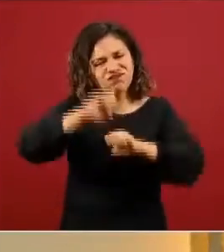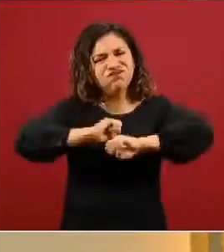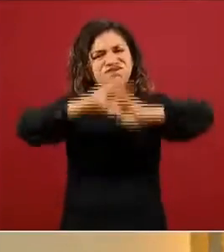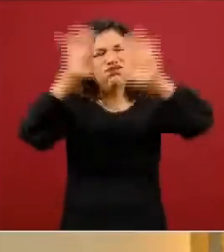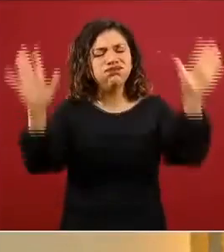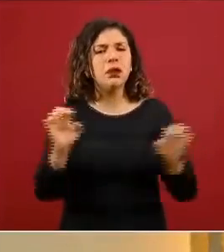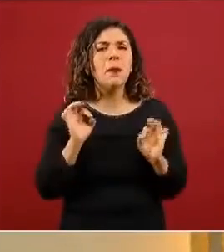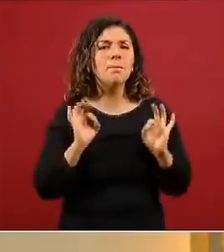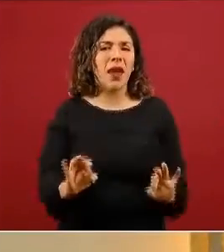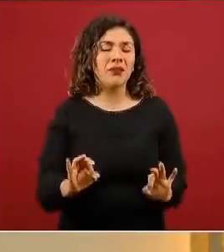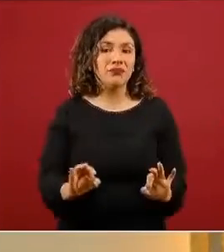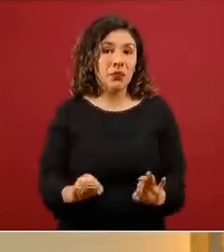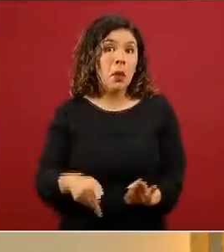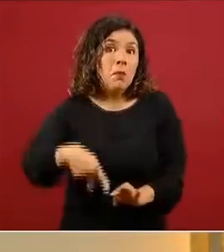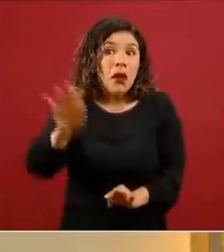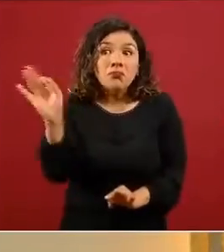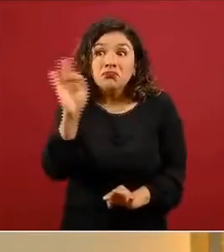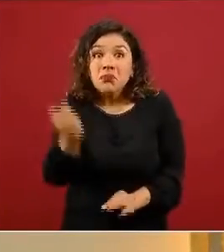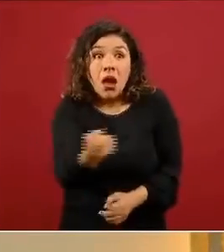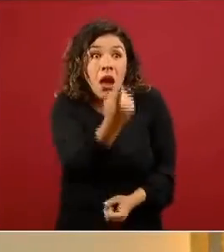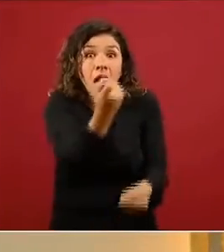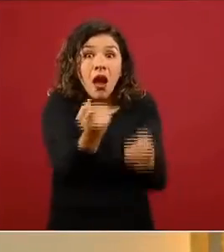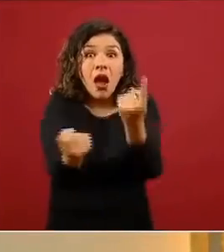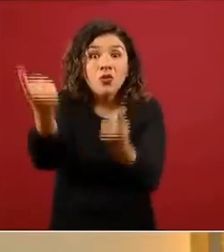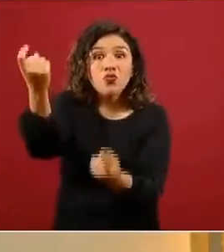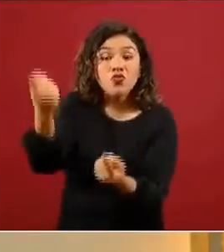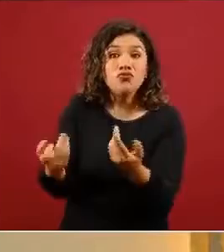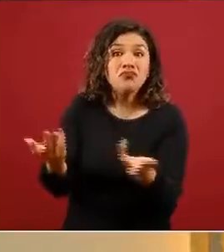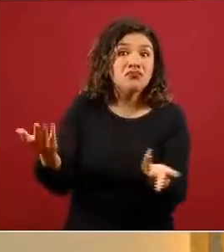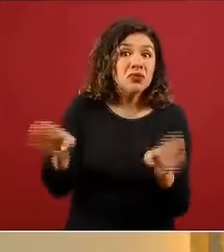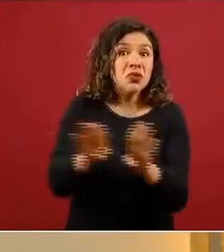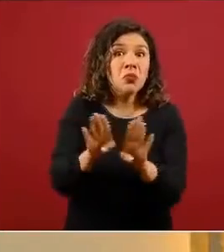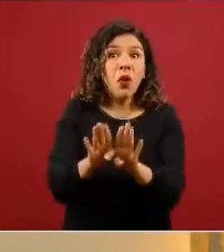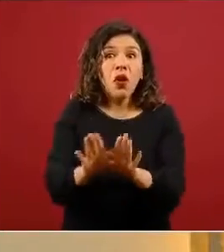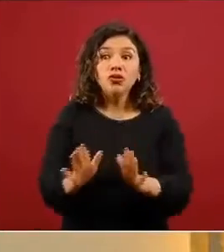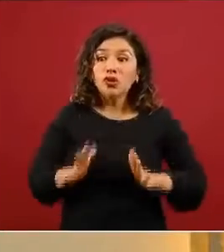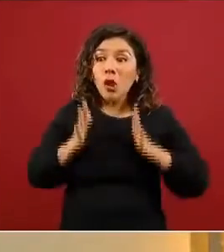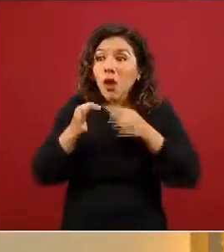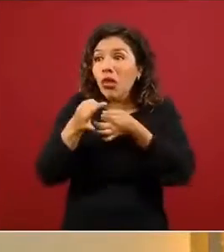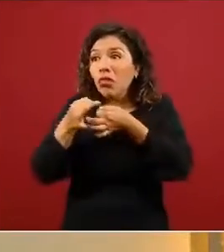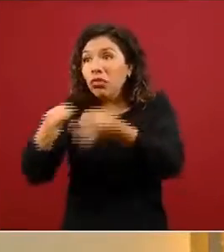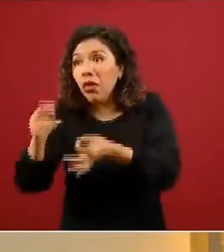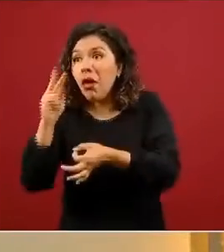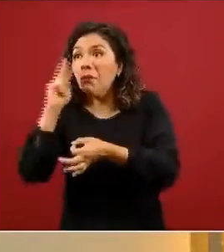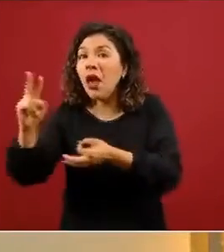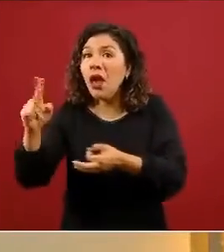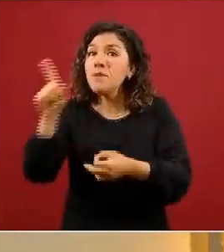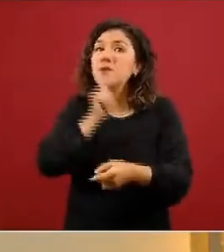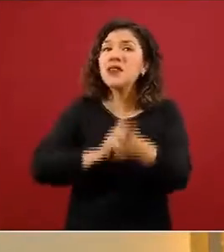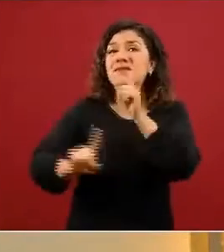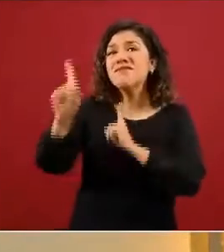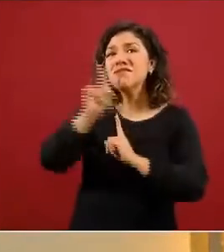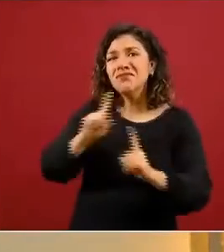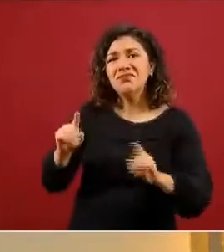y lo ven así. Pero por si hay alguien que se le toma por sorpresa y vuelve a ver estos